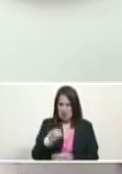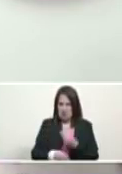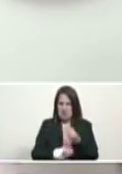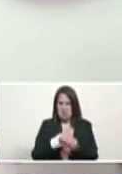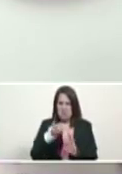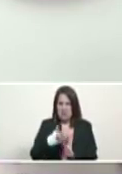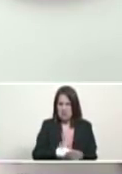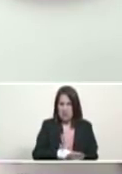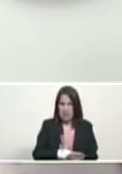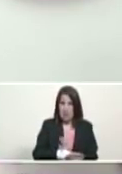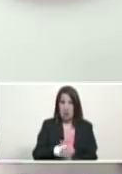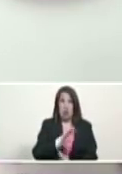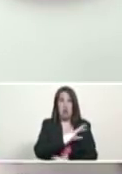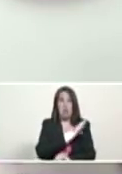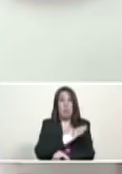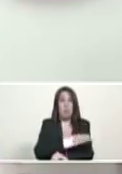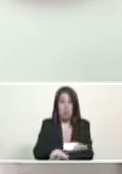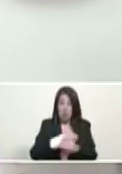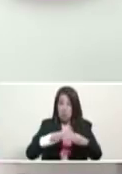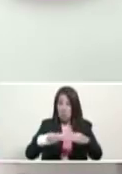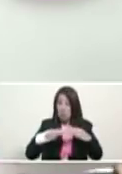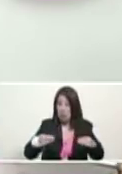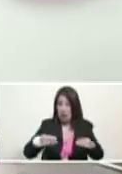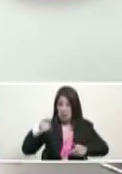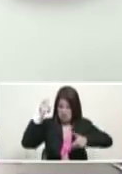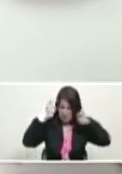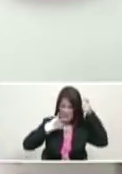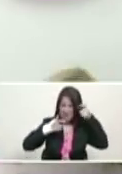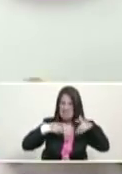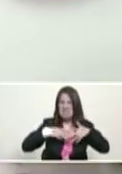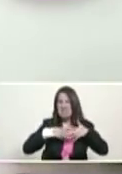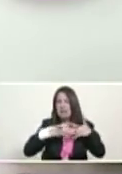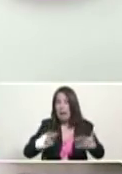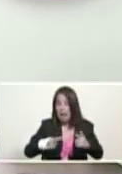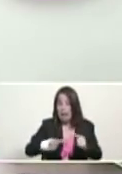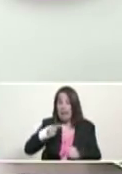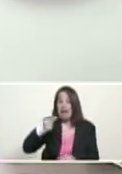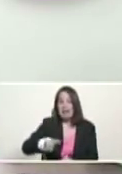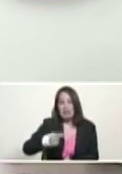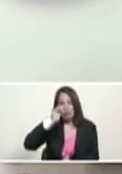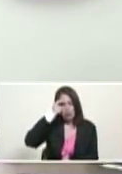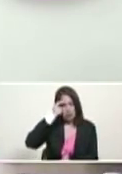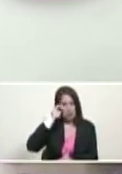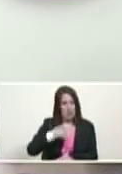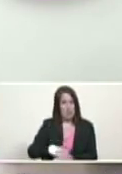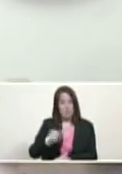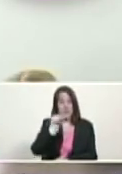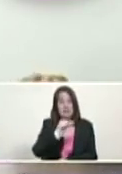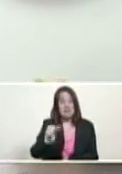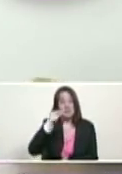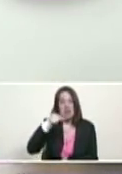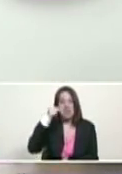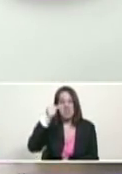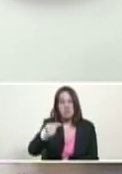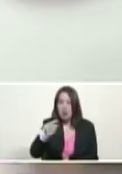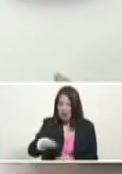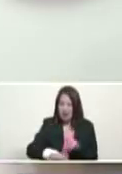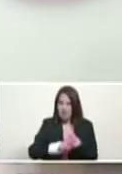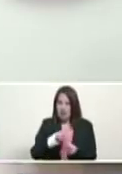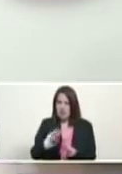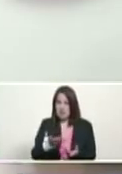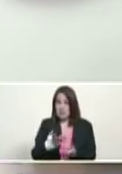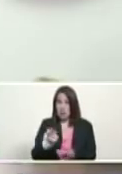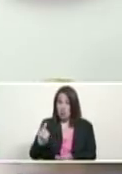inmenso poder popular del chavismo? Les pregunto. ¿Se han preguntado el día después? ¿La semana después? el